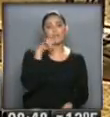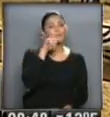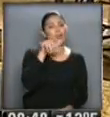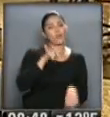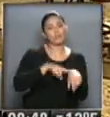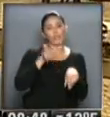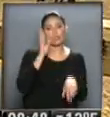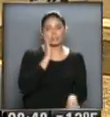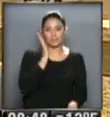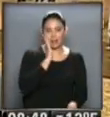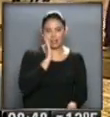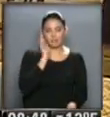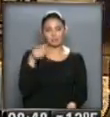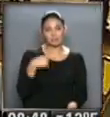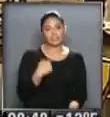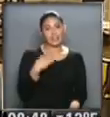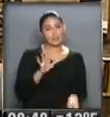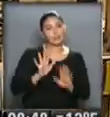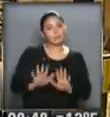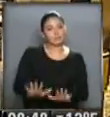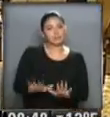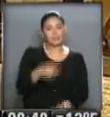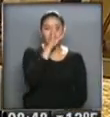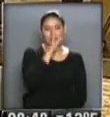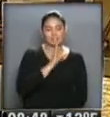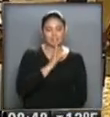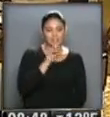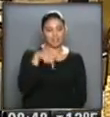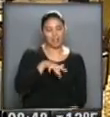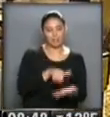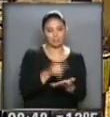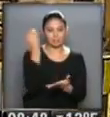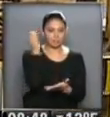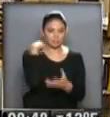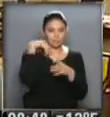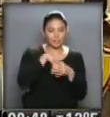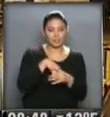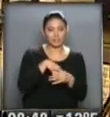14. Un buen tiempo debe esperar y tener paciencia aquí en el Aeroparque